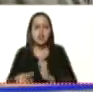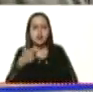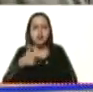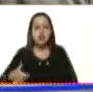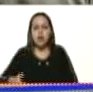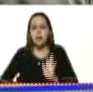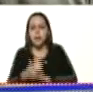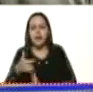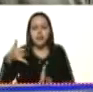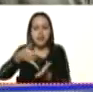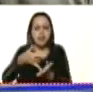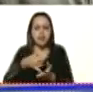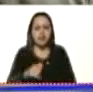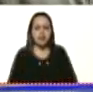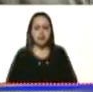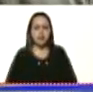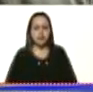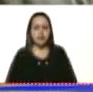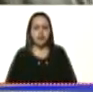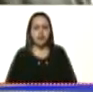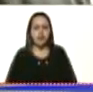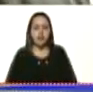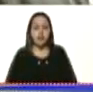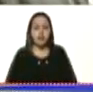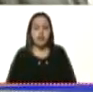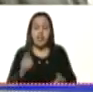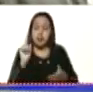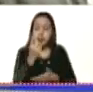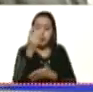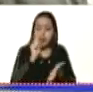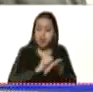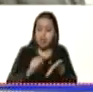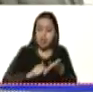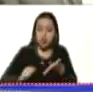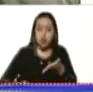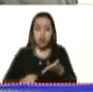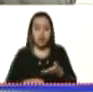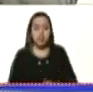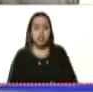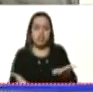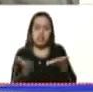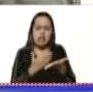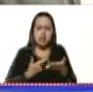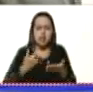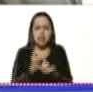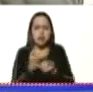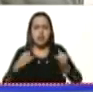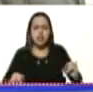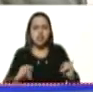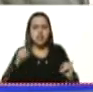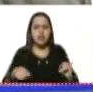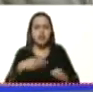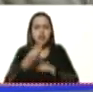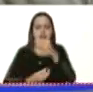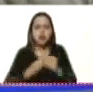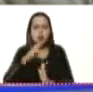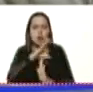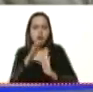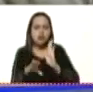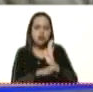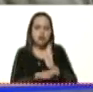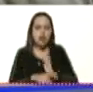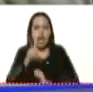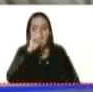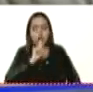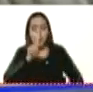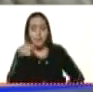fue el primer redactor del Acta de la Independencia de 1811 y colaboró con la elaboración de nuestra Constitución de 1811,